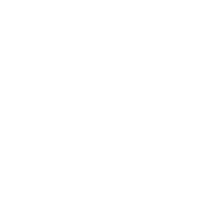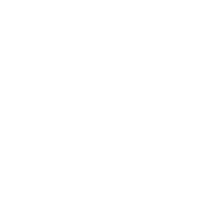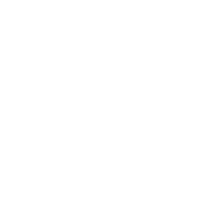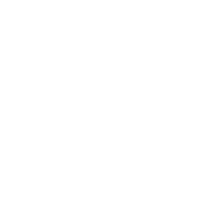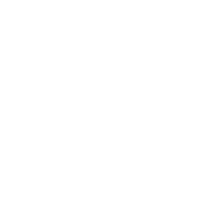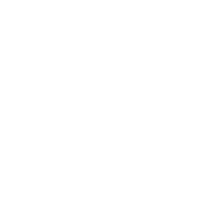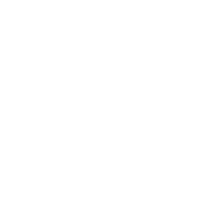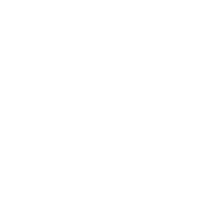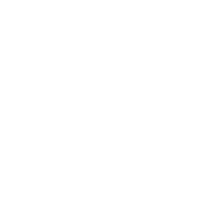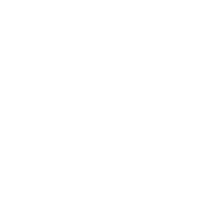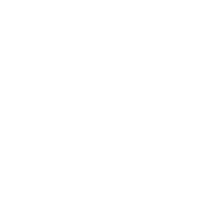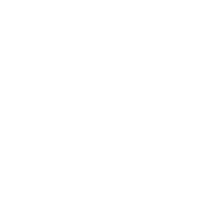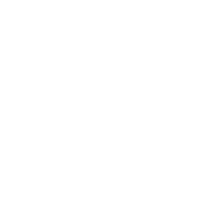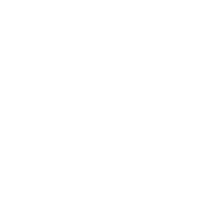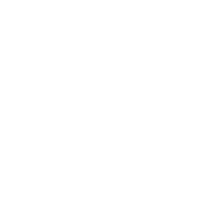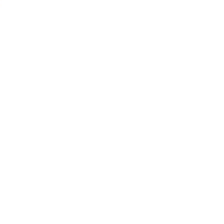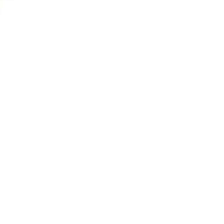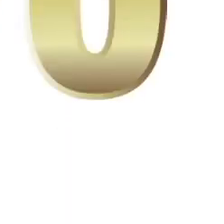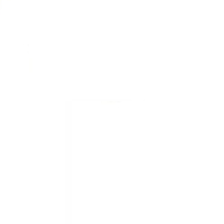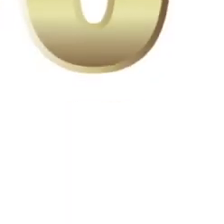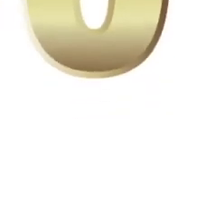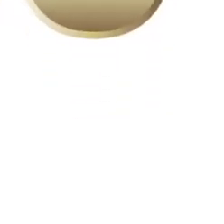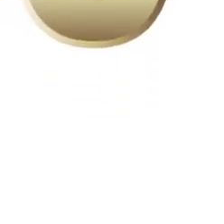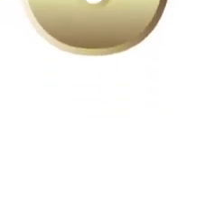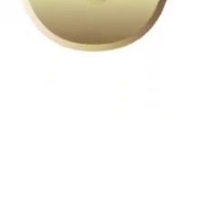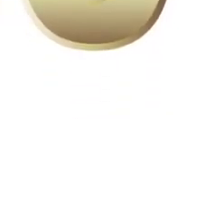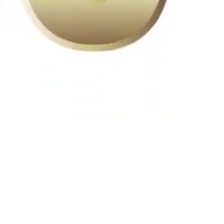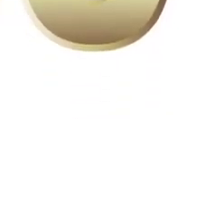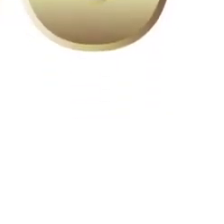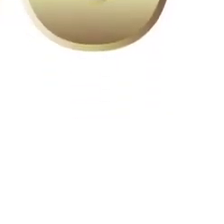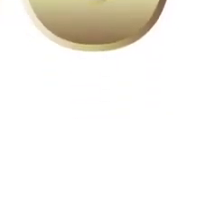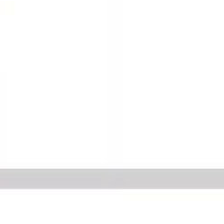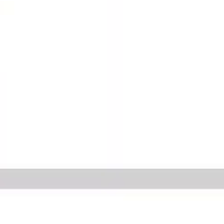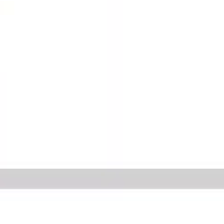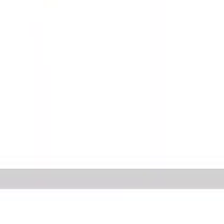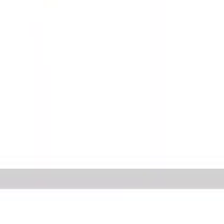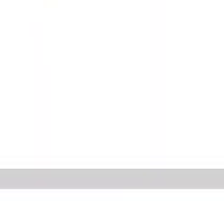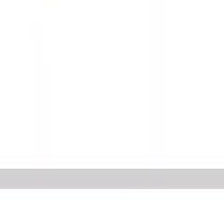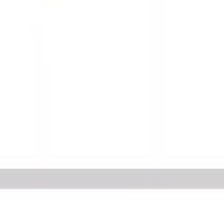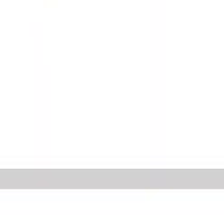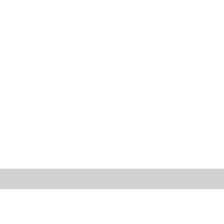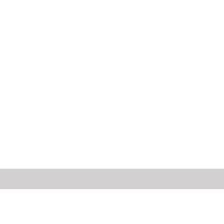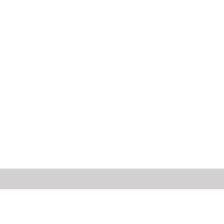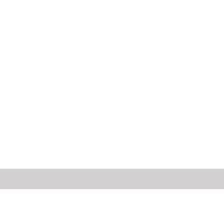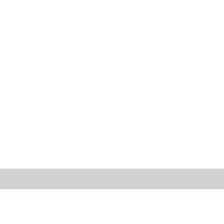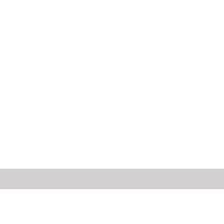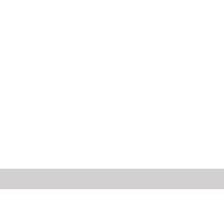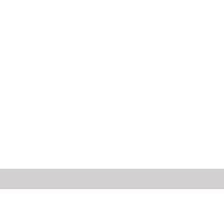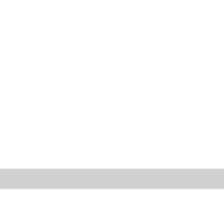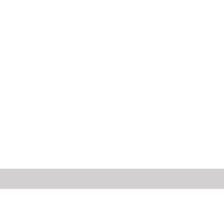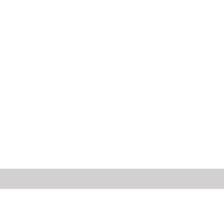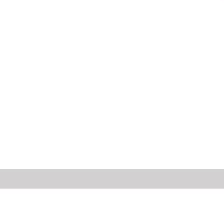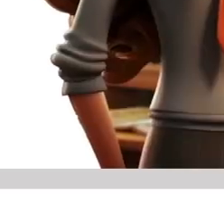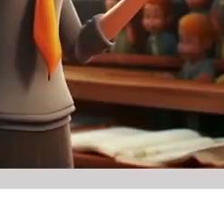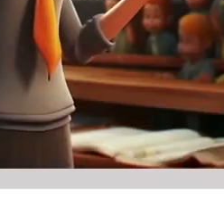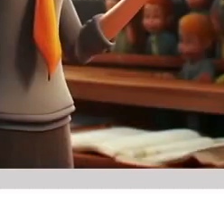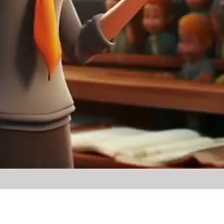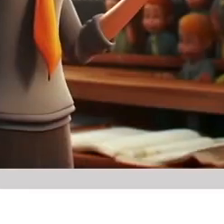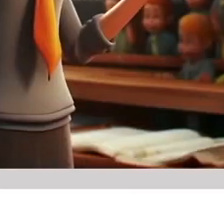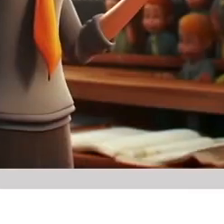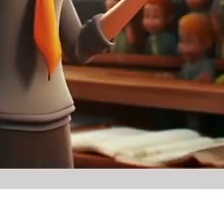34 millones de pesos con el mínimo. Si ganas más, te prestamos más. Para vos, pensionado,